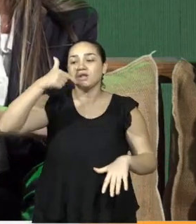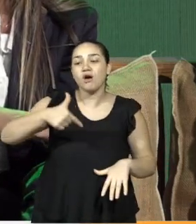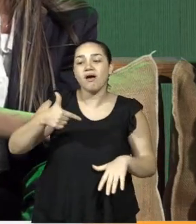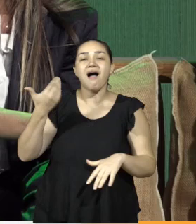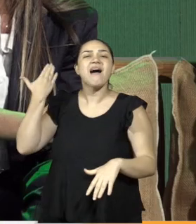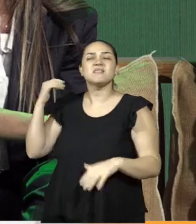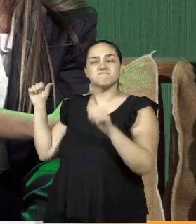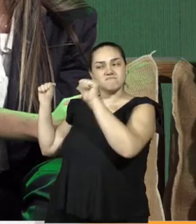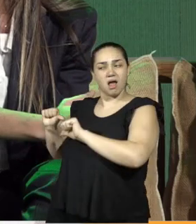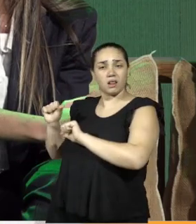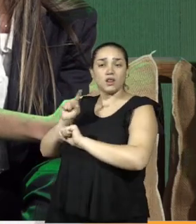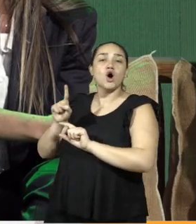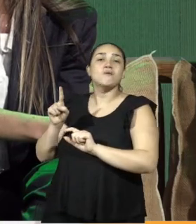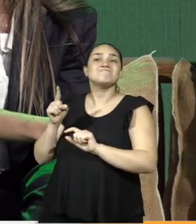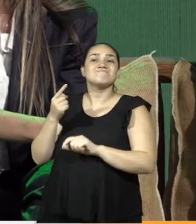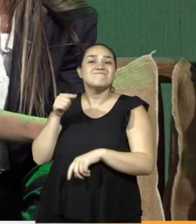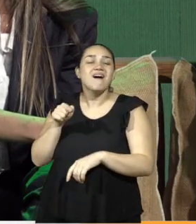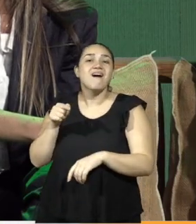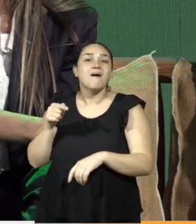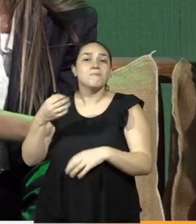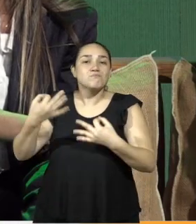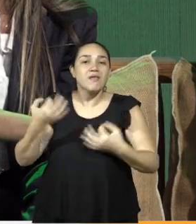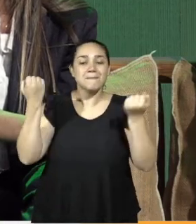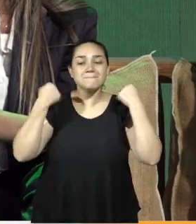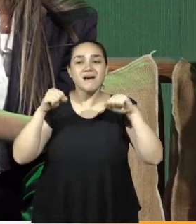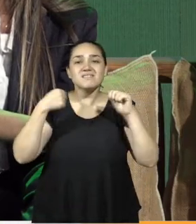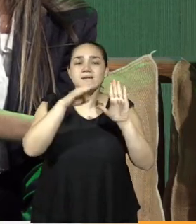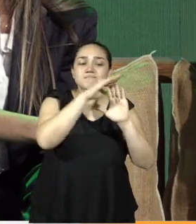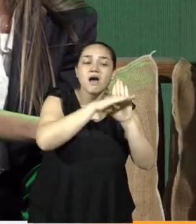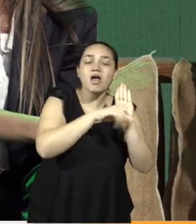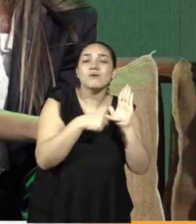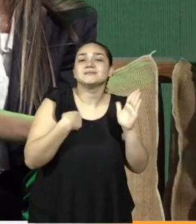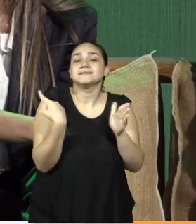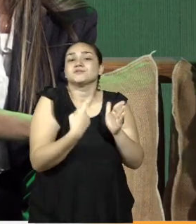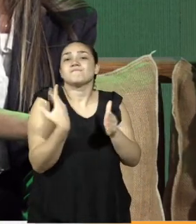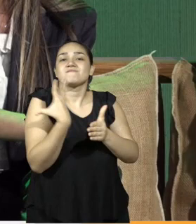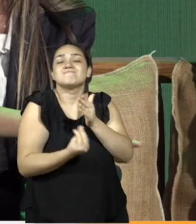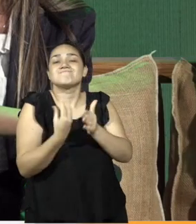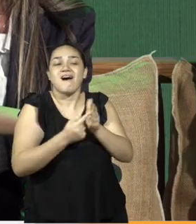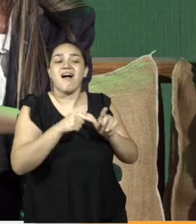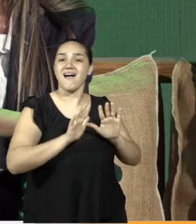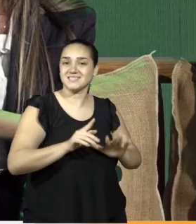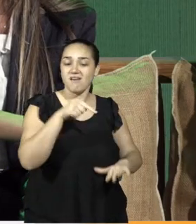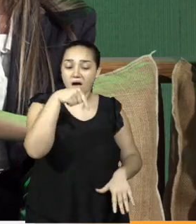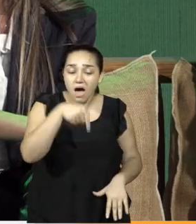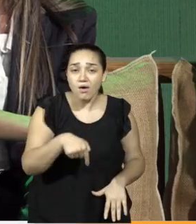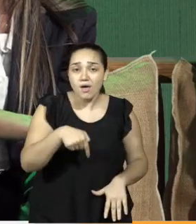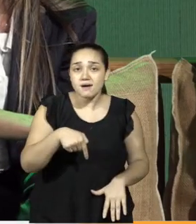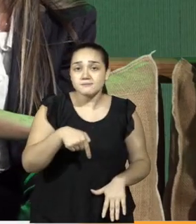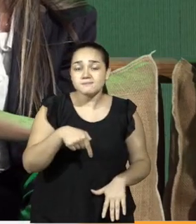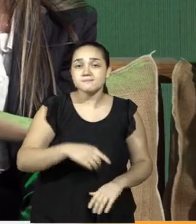en esa época, eran las buenas prácticas. Agarrabas un manual de buenas prácticas y era así. Y ahora